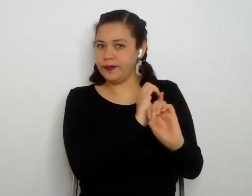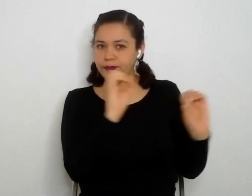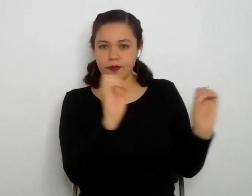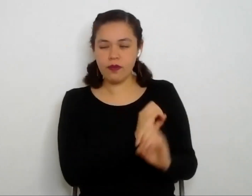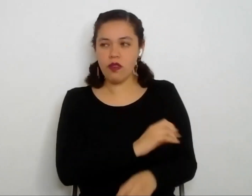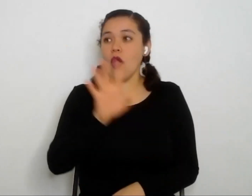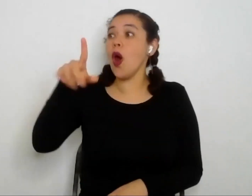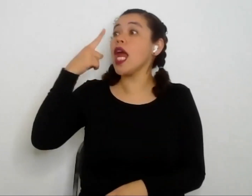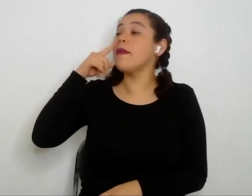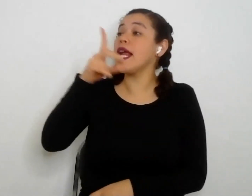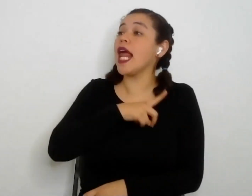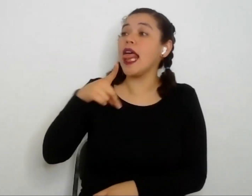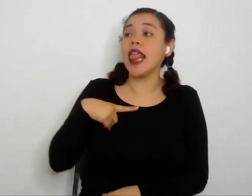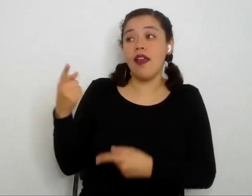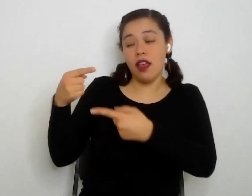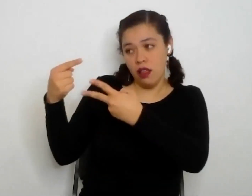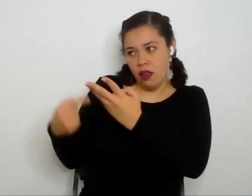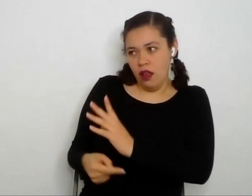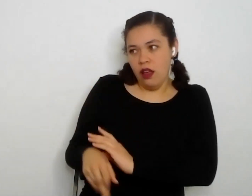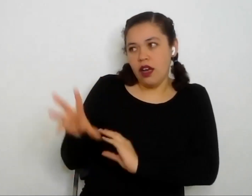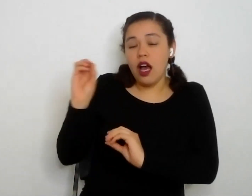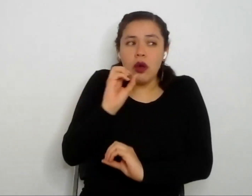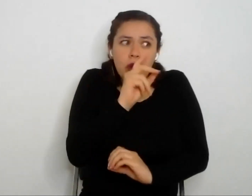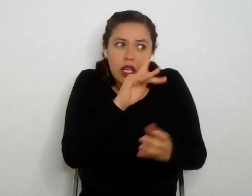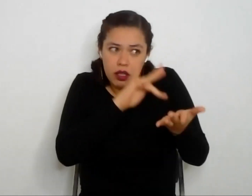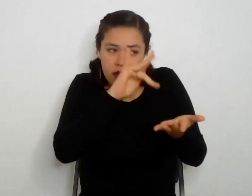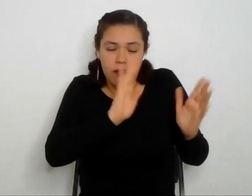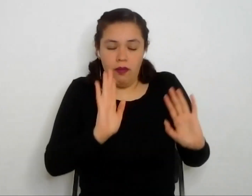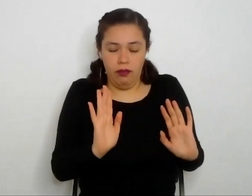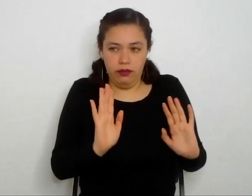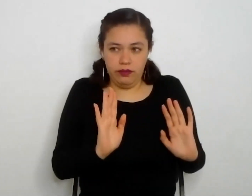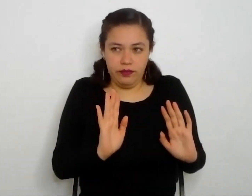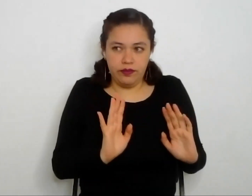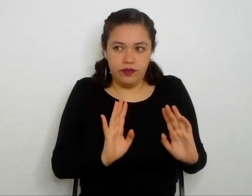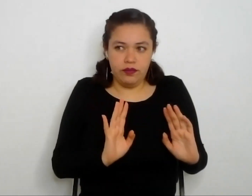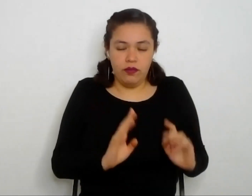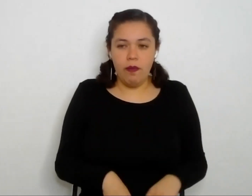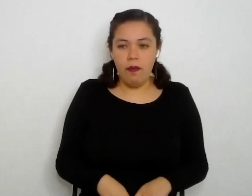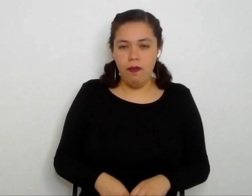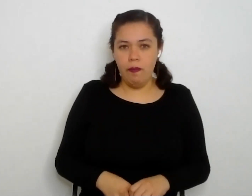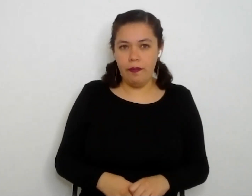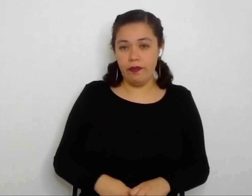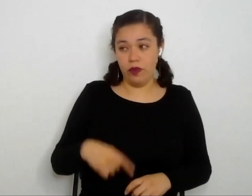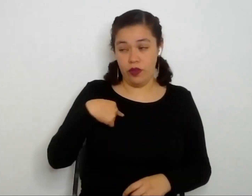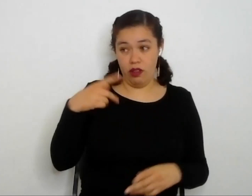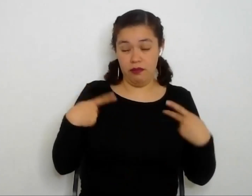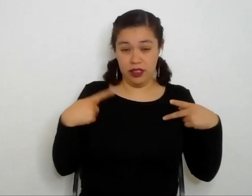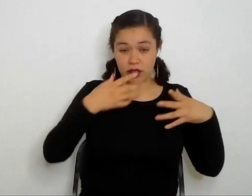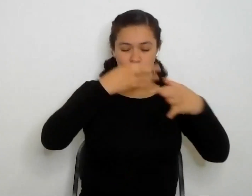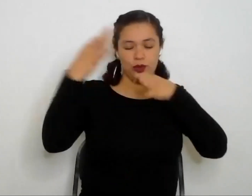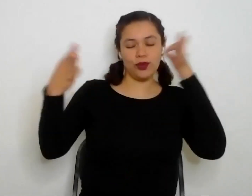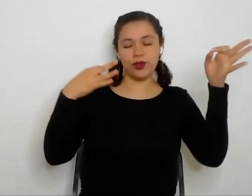es que deberías de hacer esto. Y le digo, pues sí, muchas gracias. O sea, para que te den una idea de que yo no le creo a los promotores